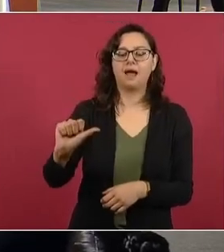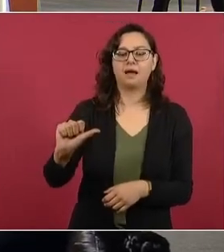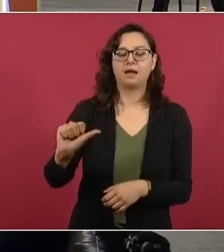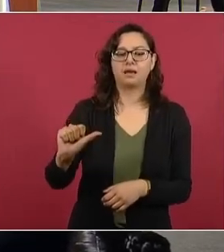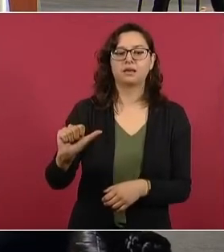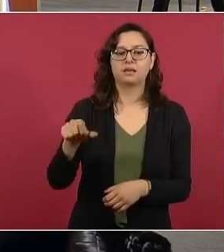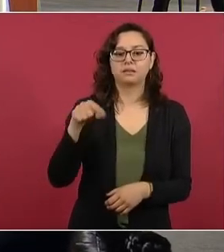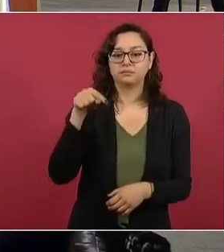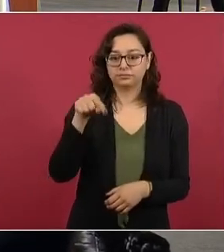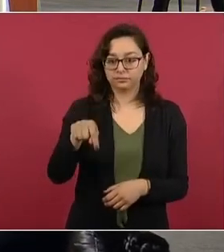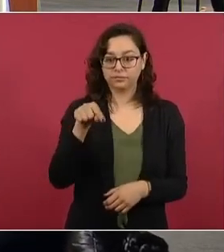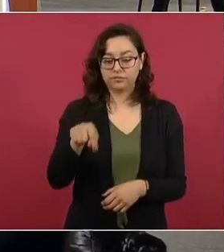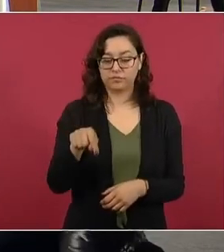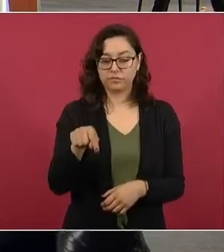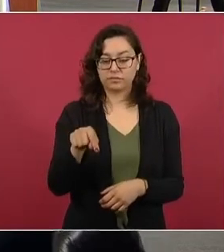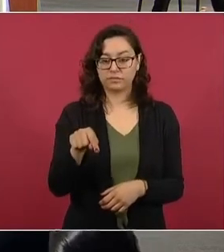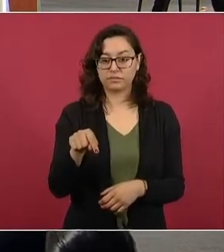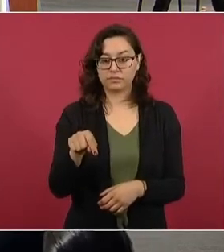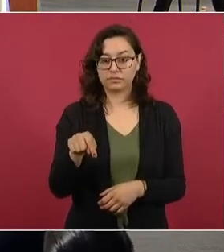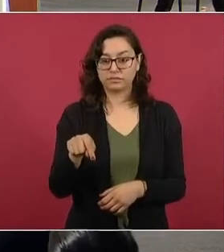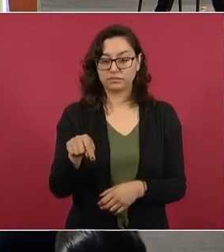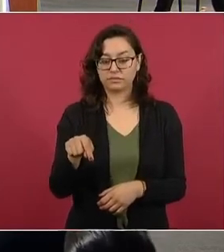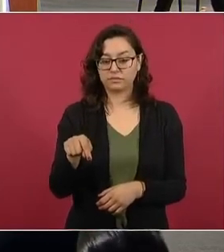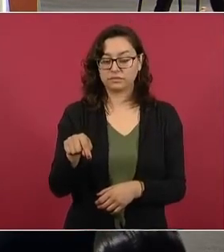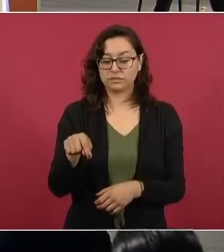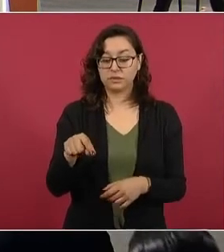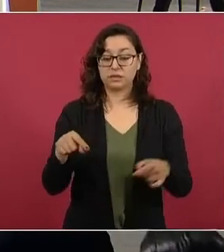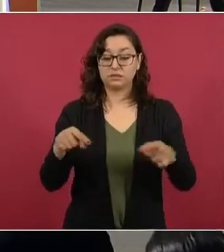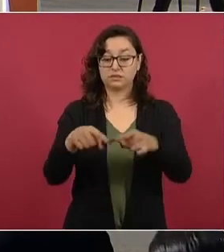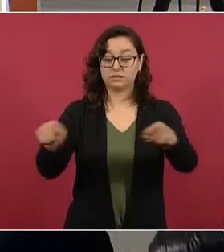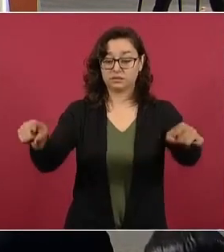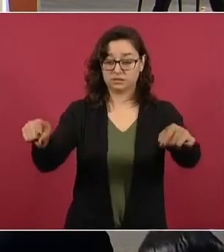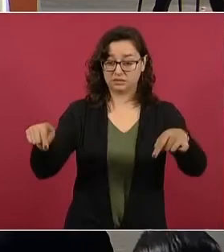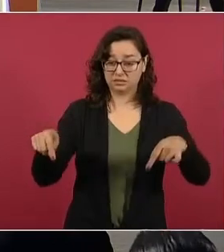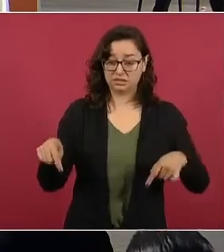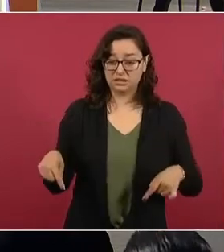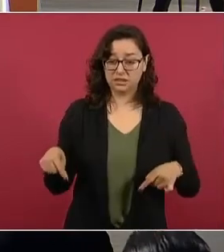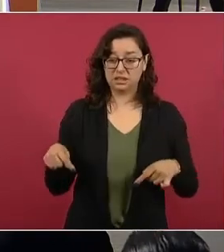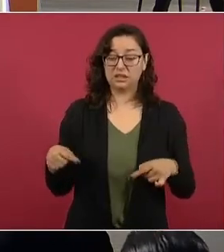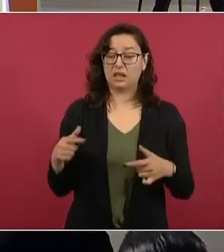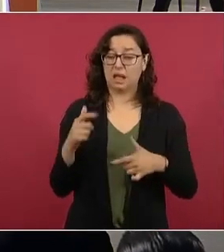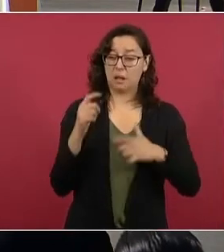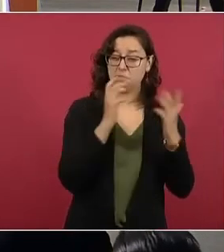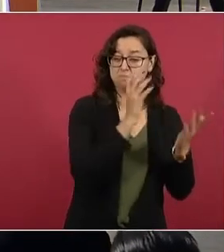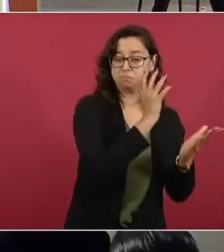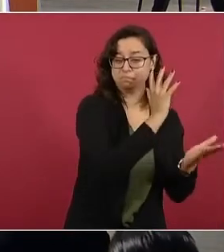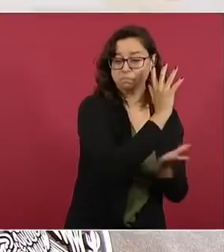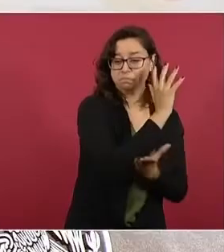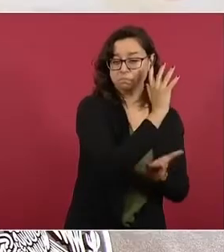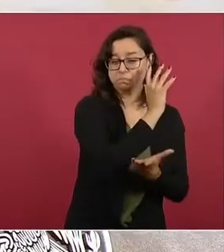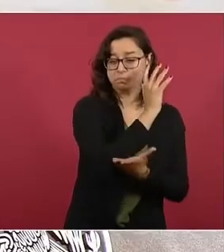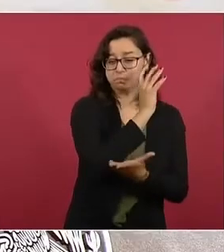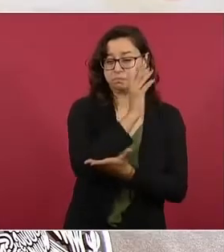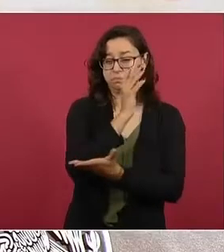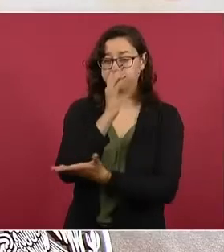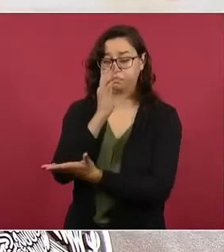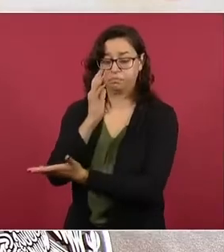de donde se hizo esa destrucción de